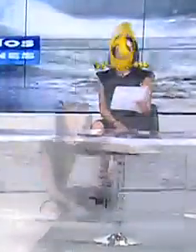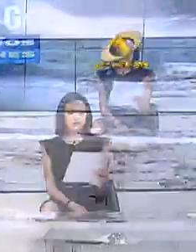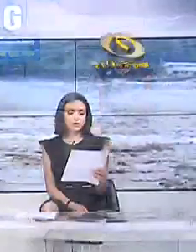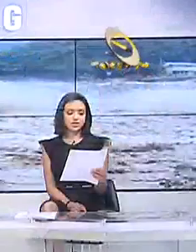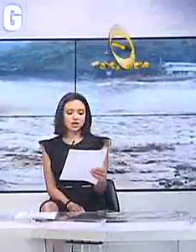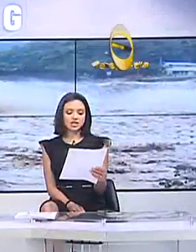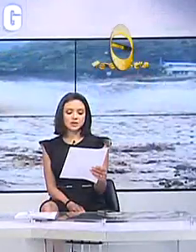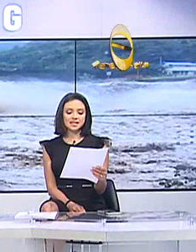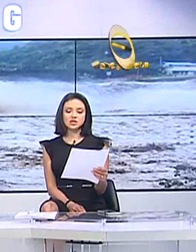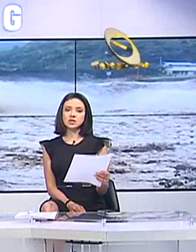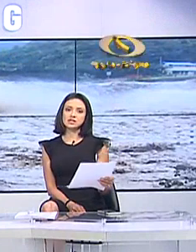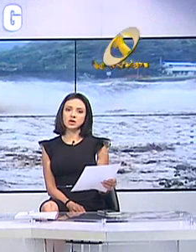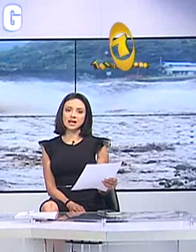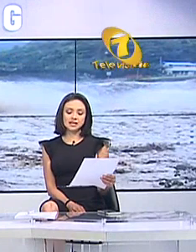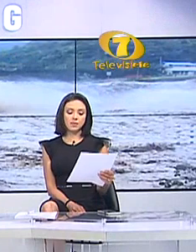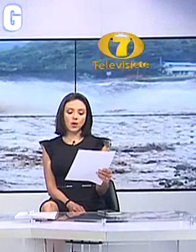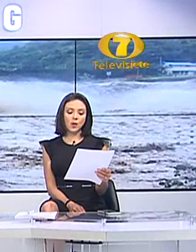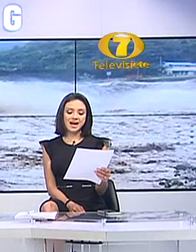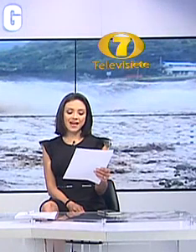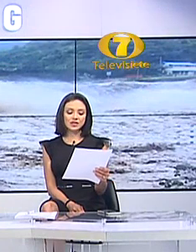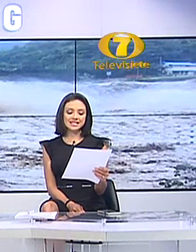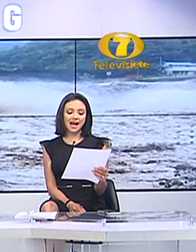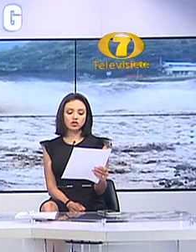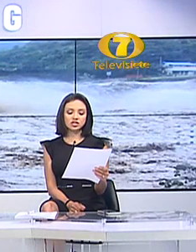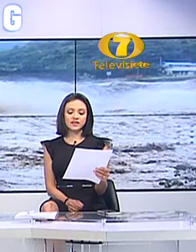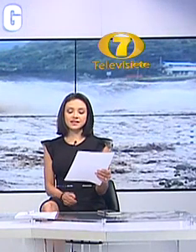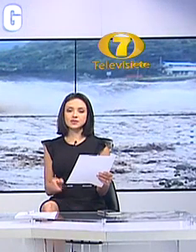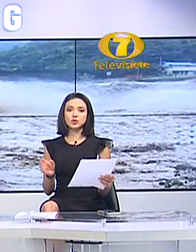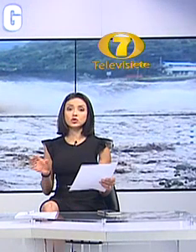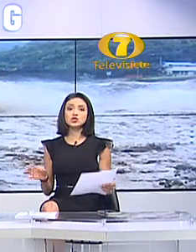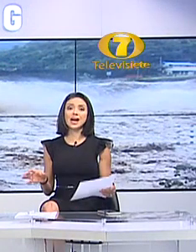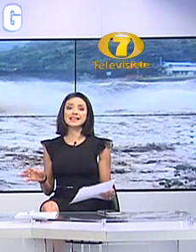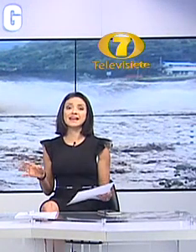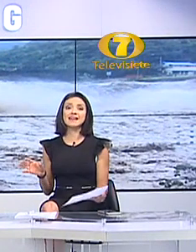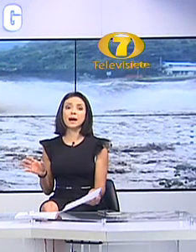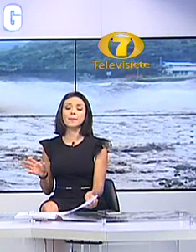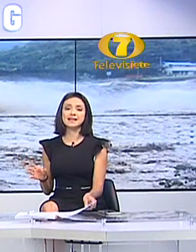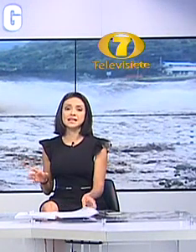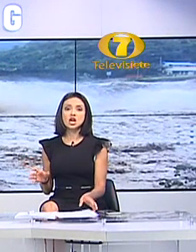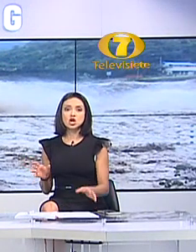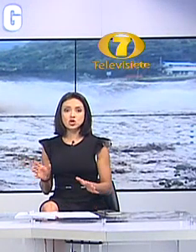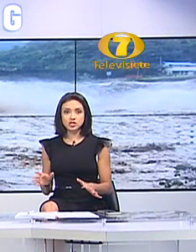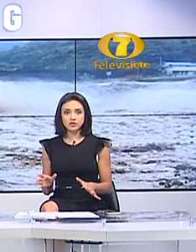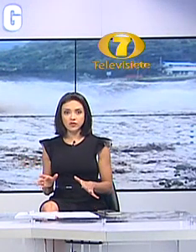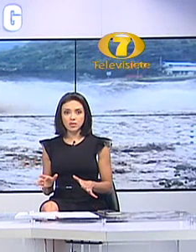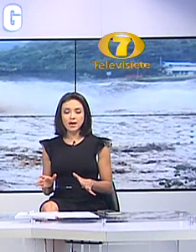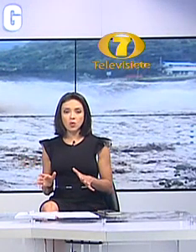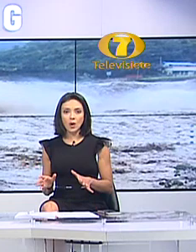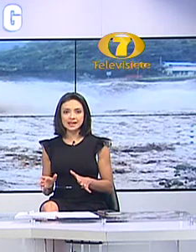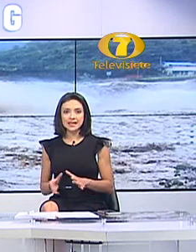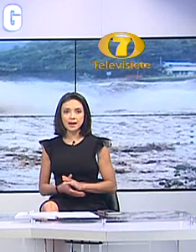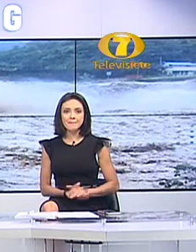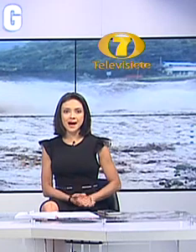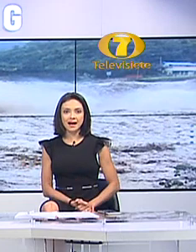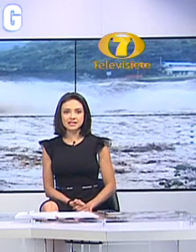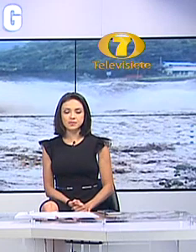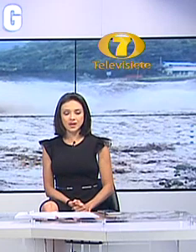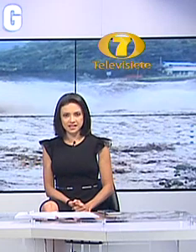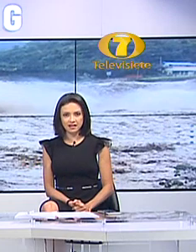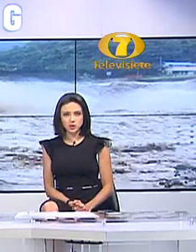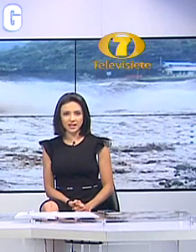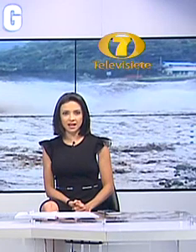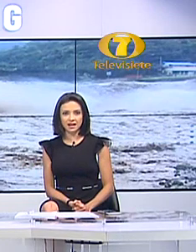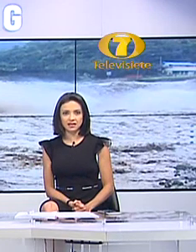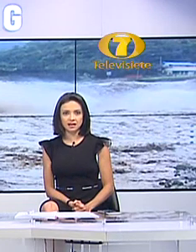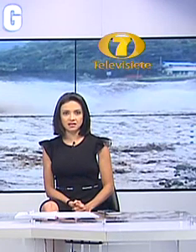Continuamos con más información y las lluvias de las últimas horas han provocado estragos en diferentes puntos de Alta Verapaz. Nos informa Walter Mas.